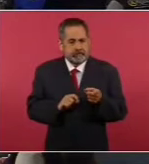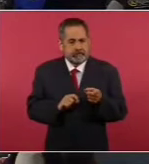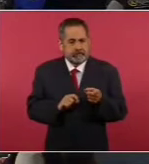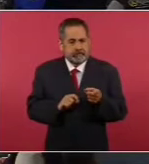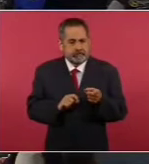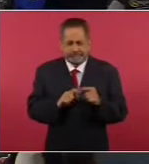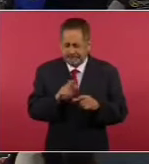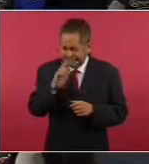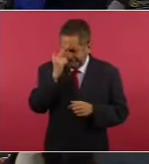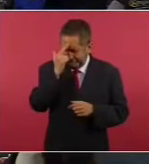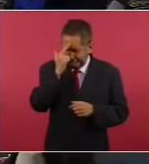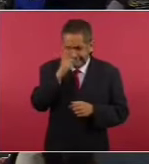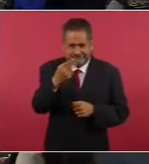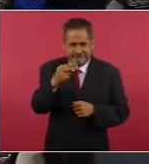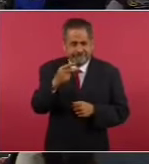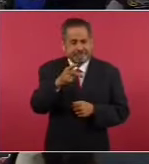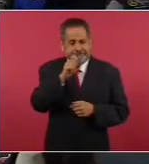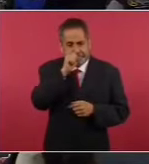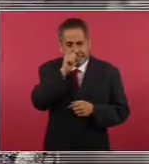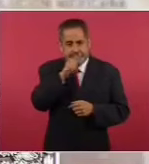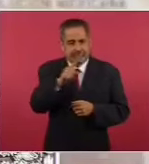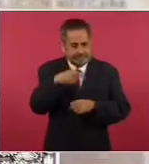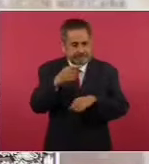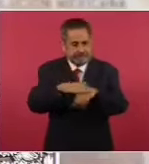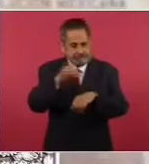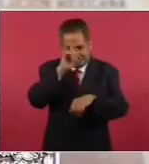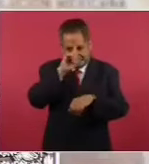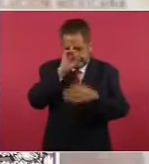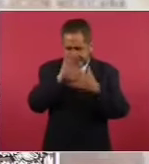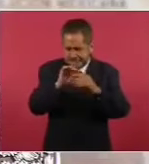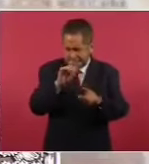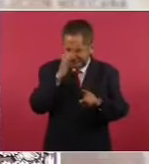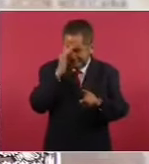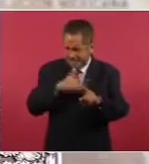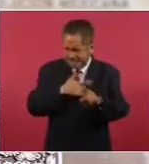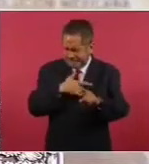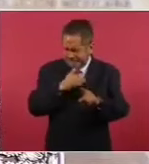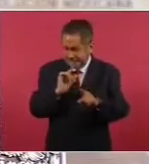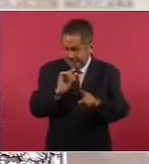—ahora me voy a acordar su nombre— que también lo recomiendo.